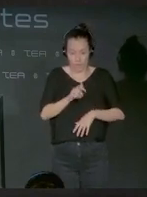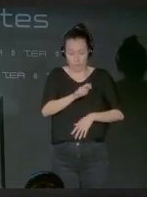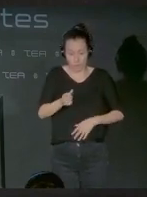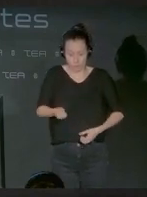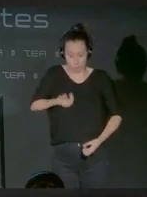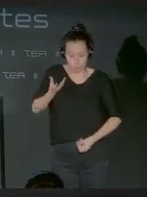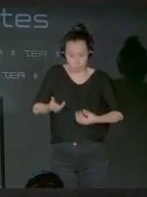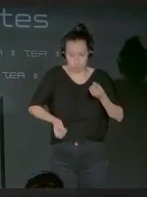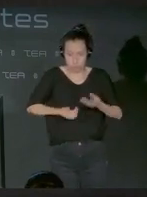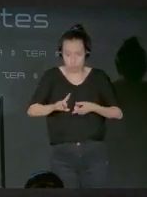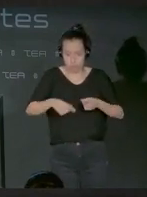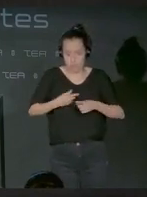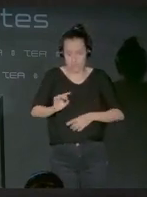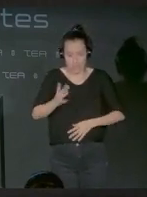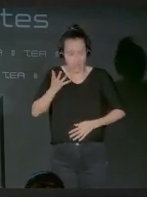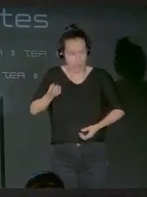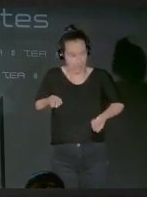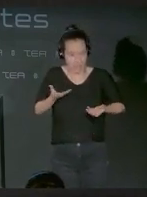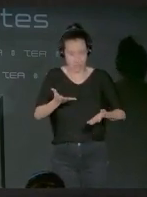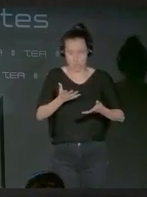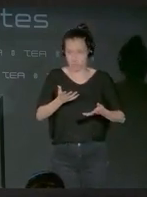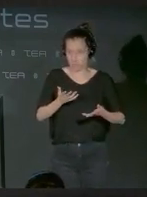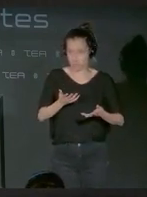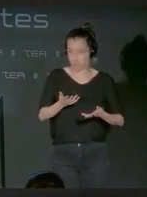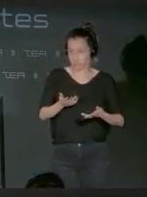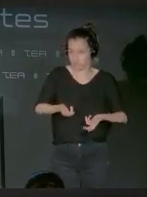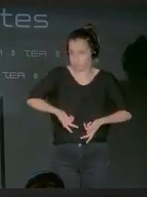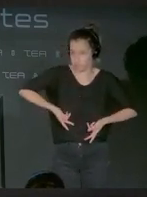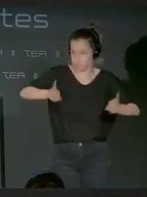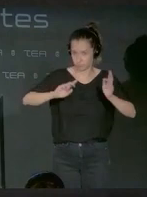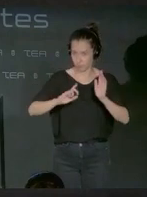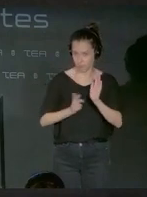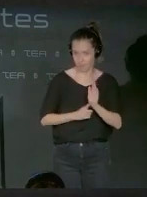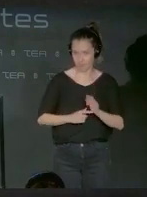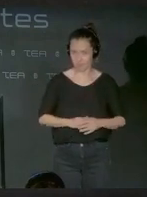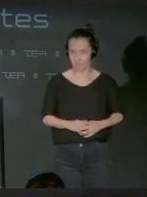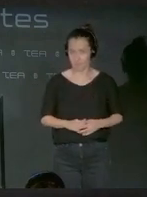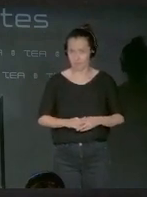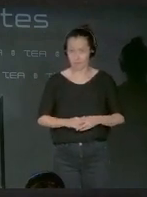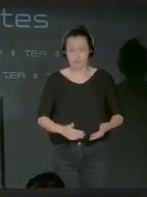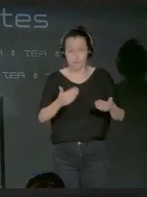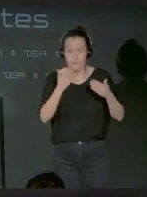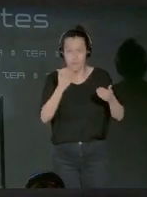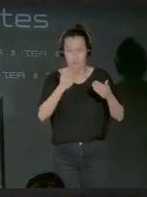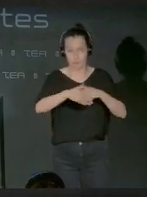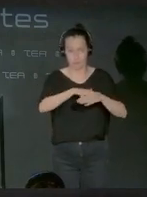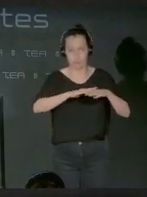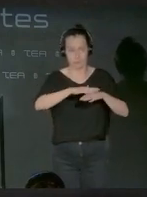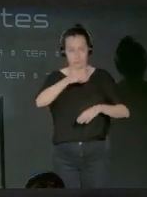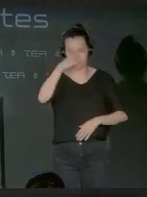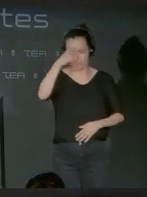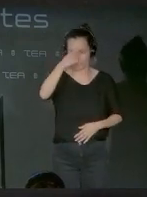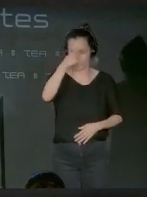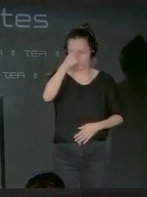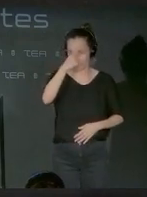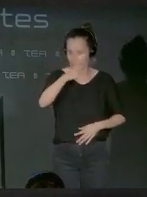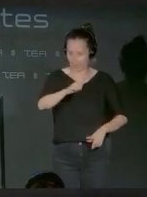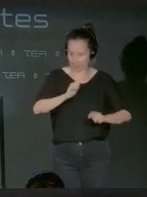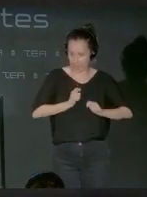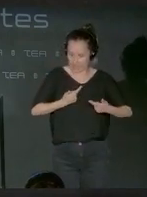de ideas libertad de expresión en el máximo nivel agradecemos los esfuerzos del Ministerio de cultura para poner a